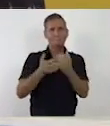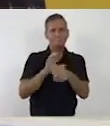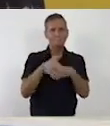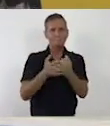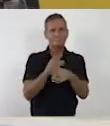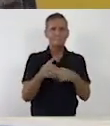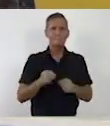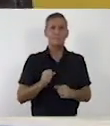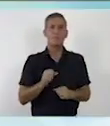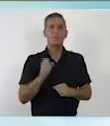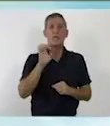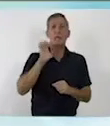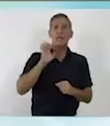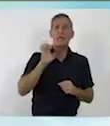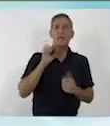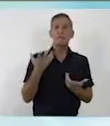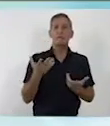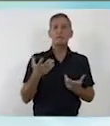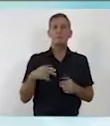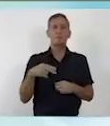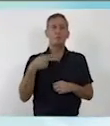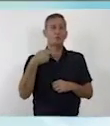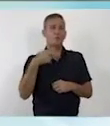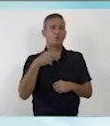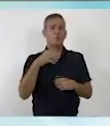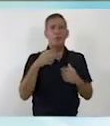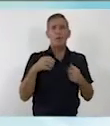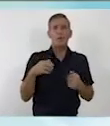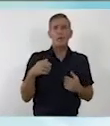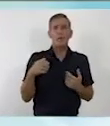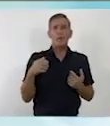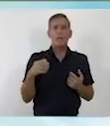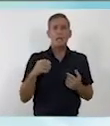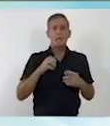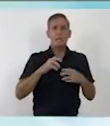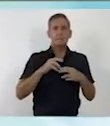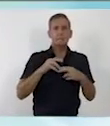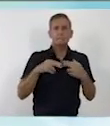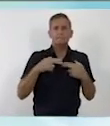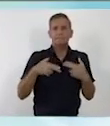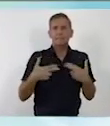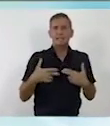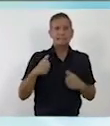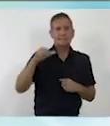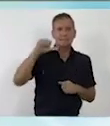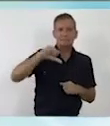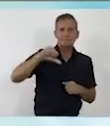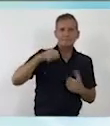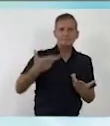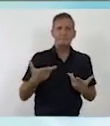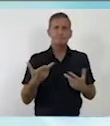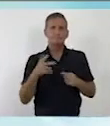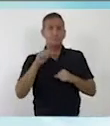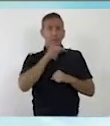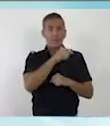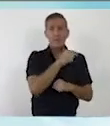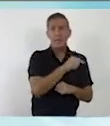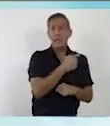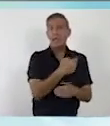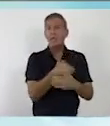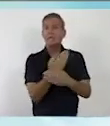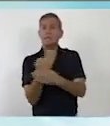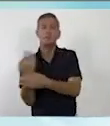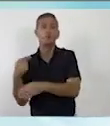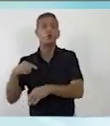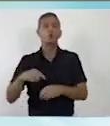manos. Efectos negativos del alcoholismo, recuerden, en el caso cuando estudiaron los alcoholes, por estos días incluso